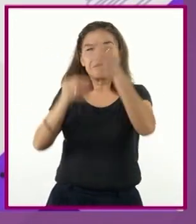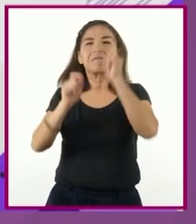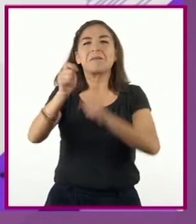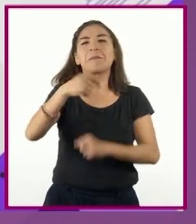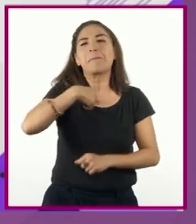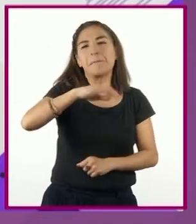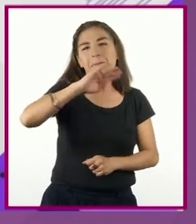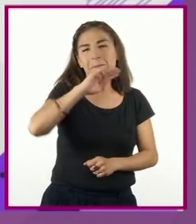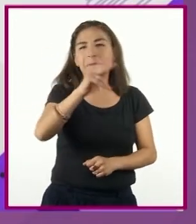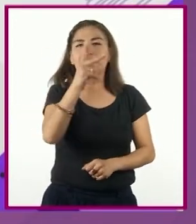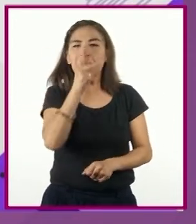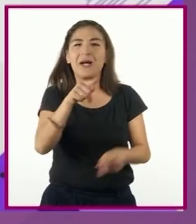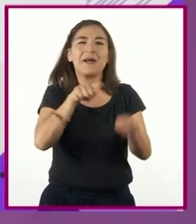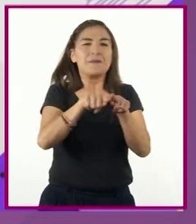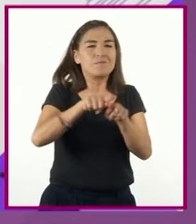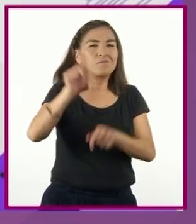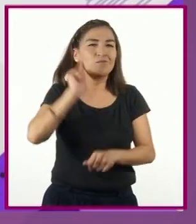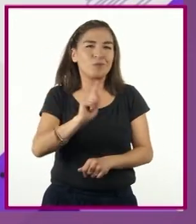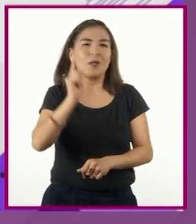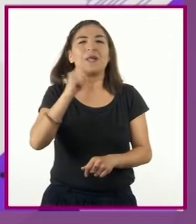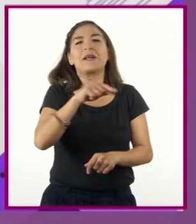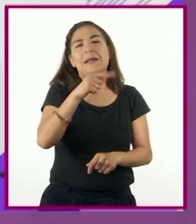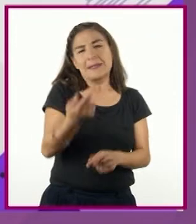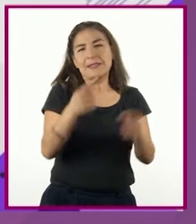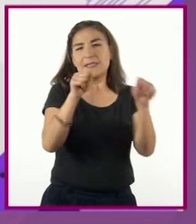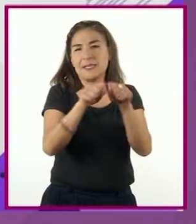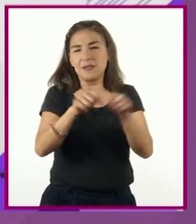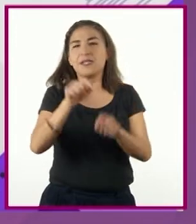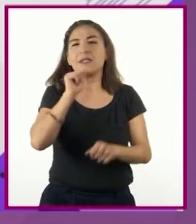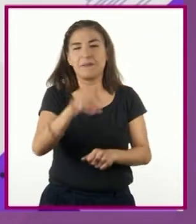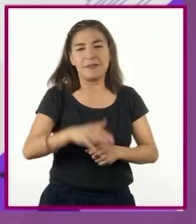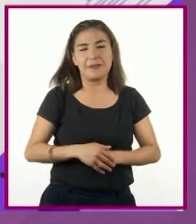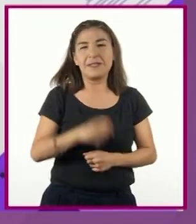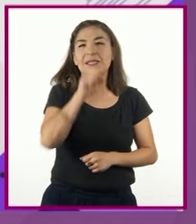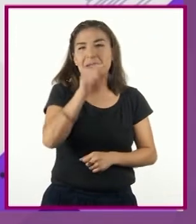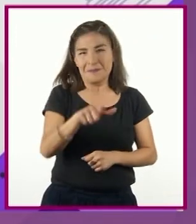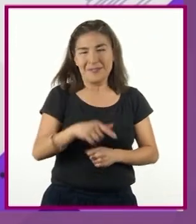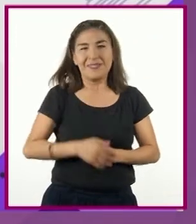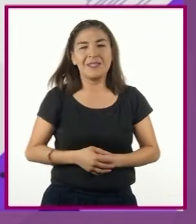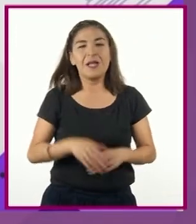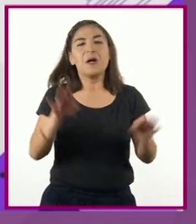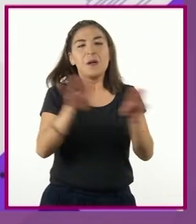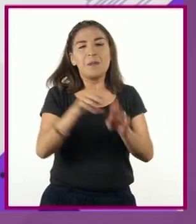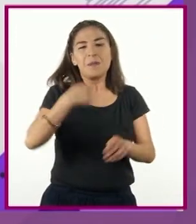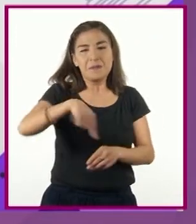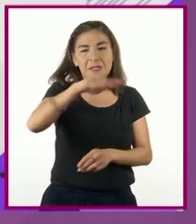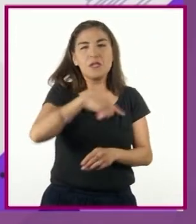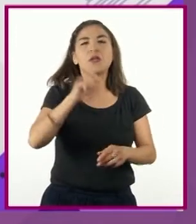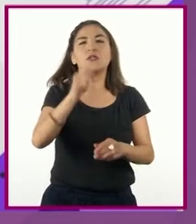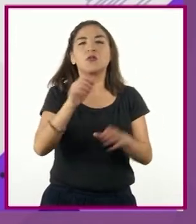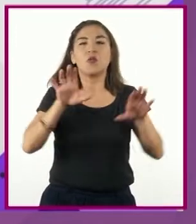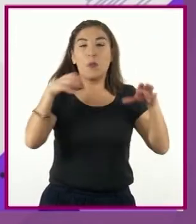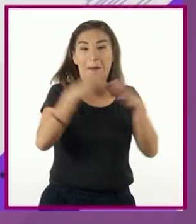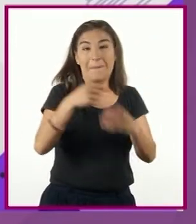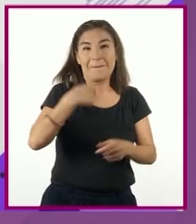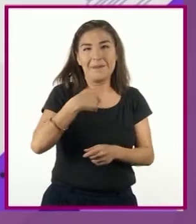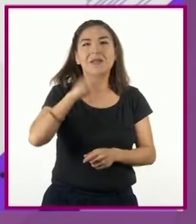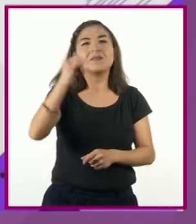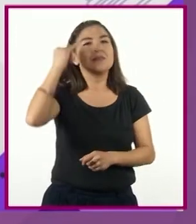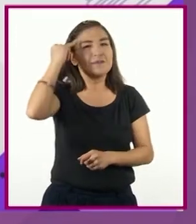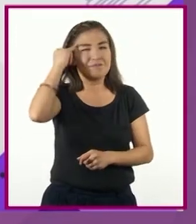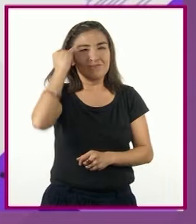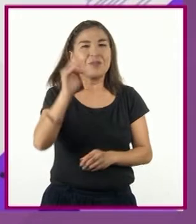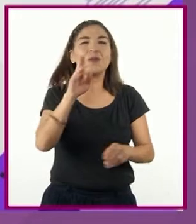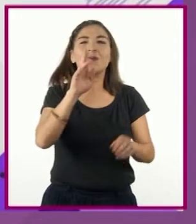mamá, mi papá, mis hermanas y mis tíos. También mi comunidad, porque aquí hablamos mixteco y estoy aprendiendo